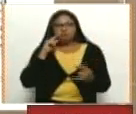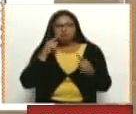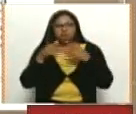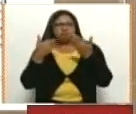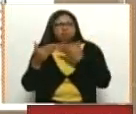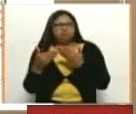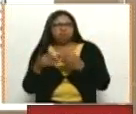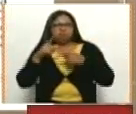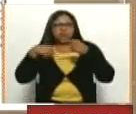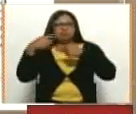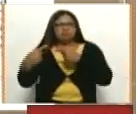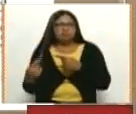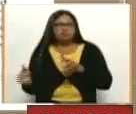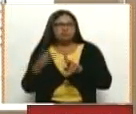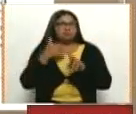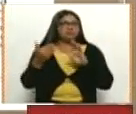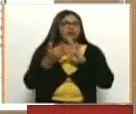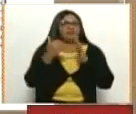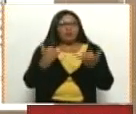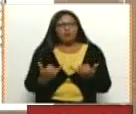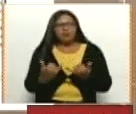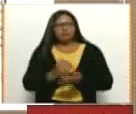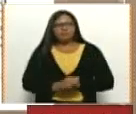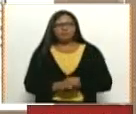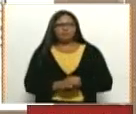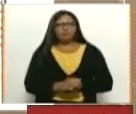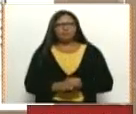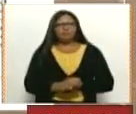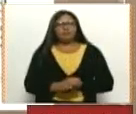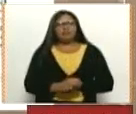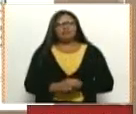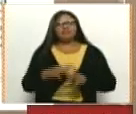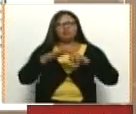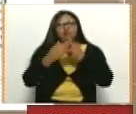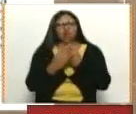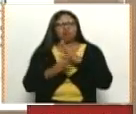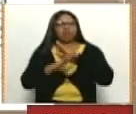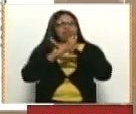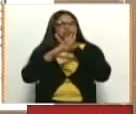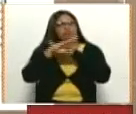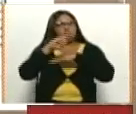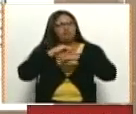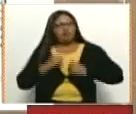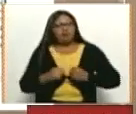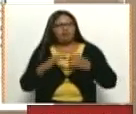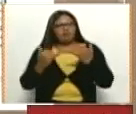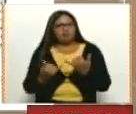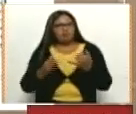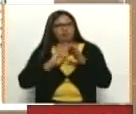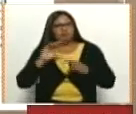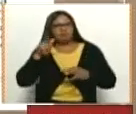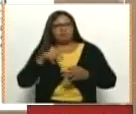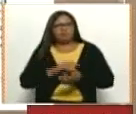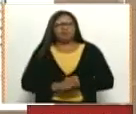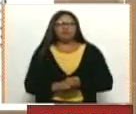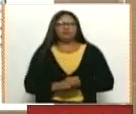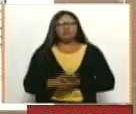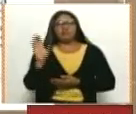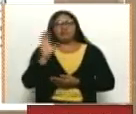de la recurrente agresión externa a través de las ilegales sanciones y bloqueos económicos y financieros.